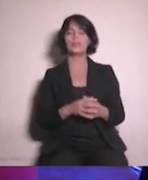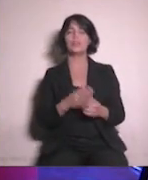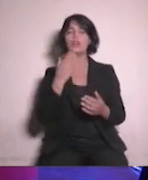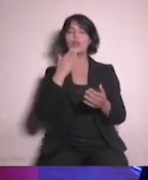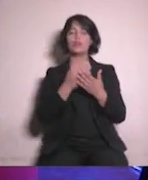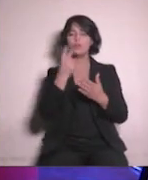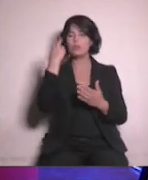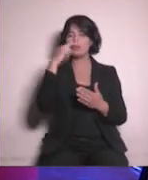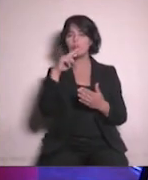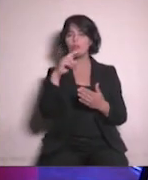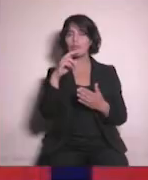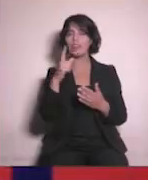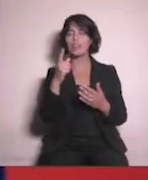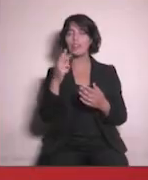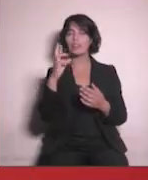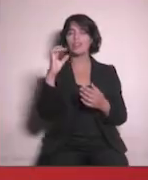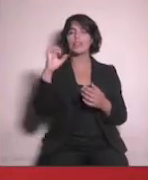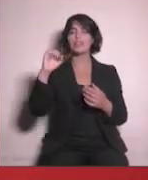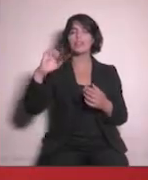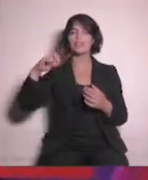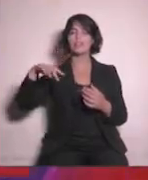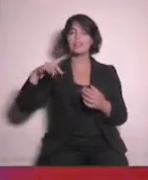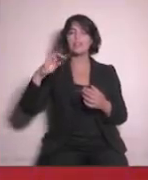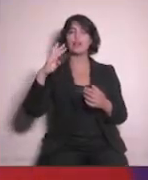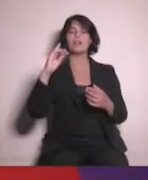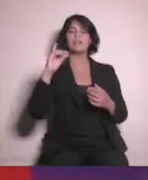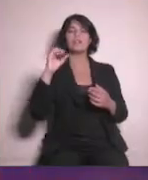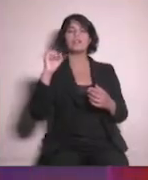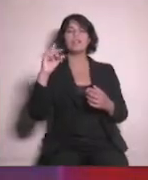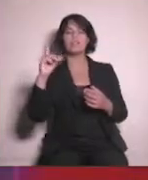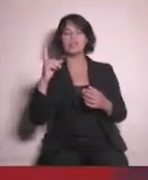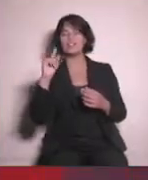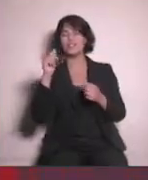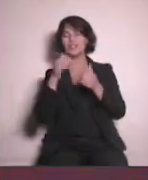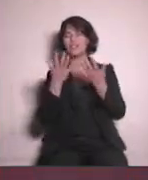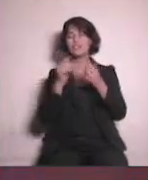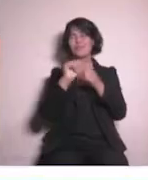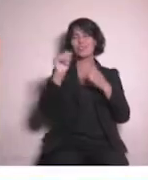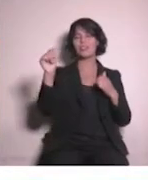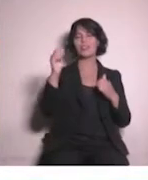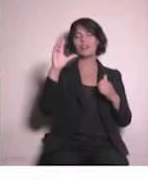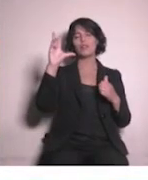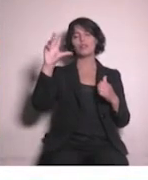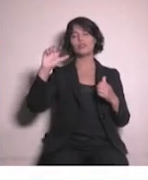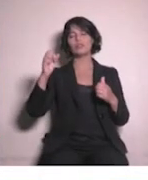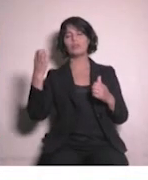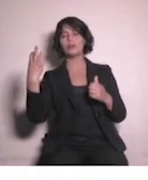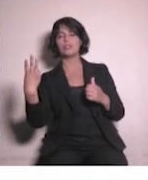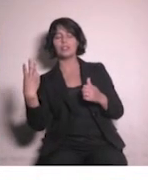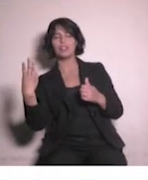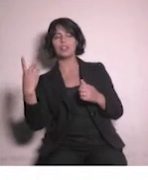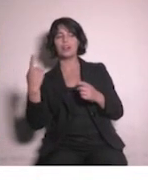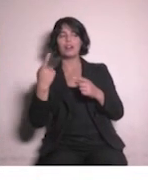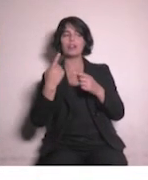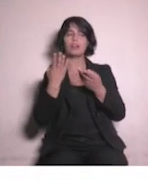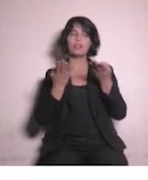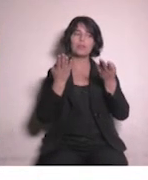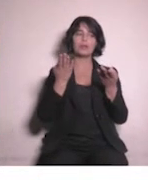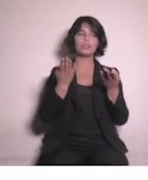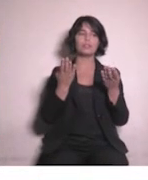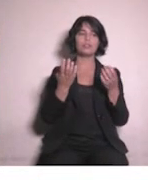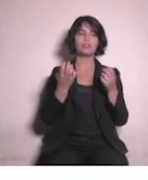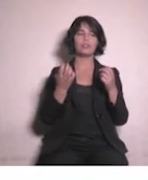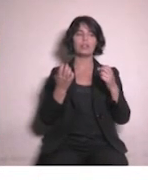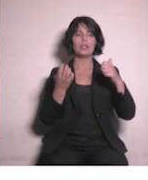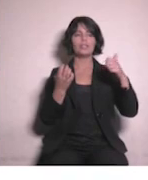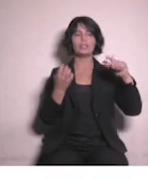Cuando uno lo mira en rentabilidad, parece que no es tan lejos, 8,3 versus 6,3 del índice. Bueno, a través